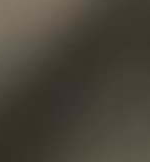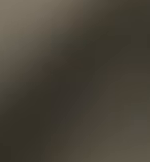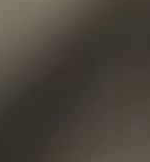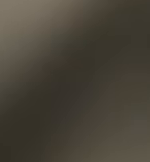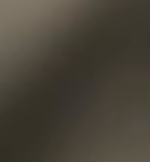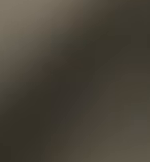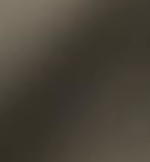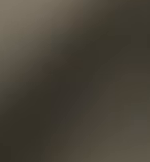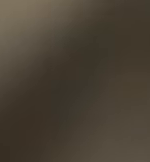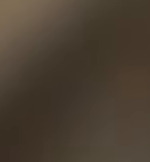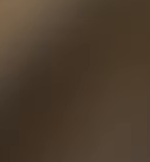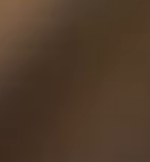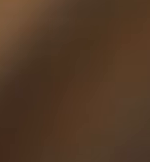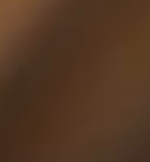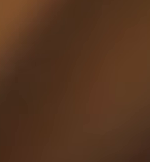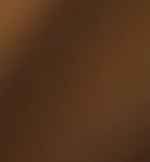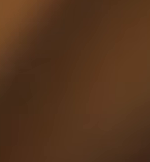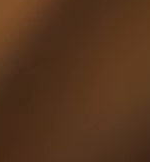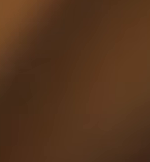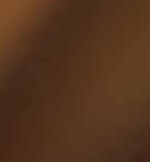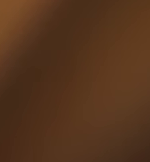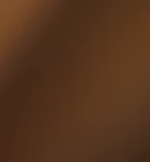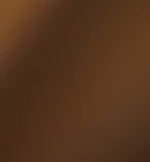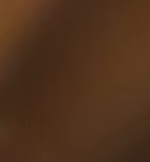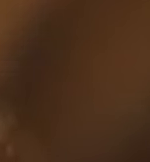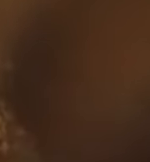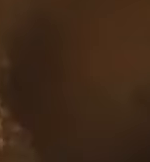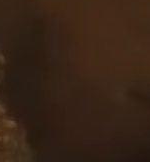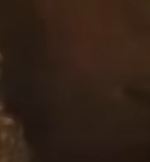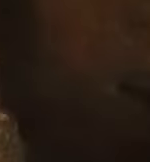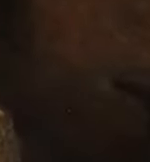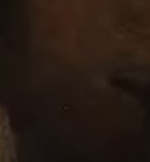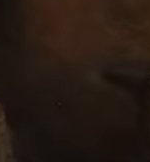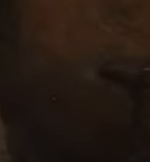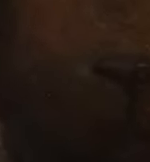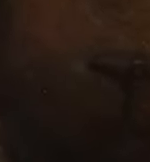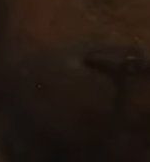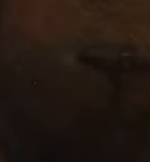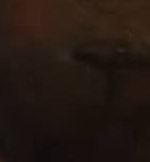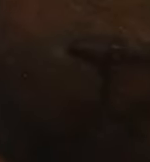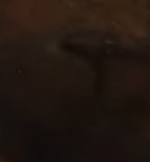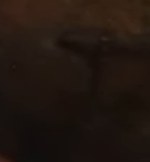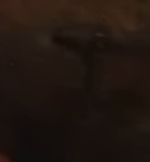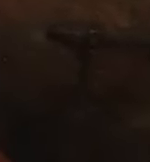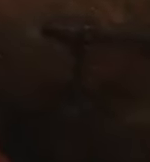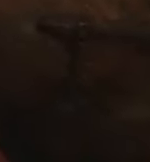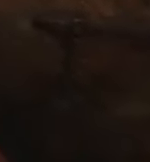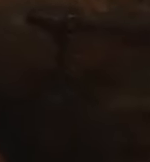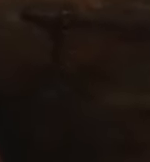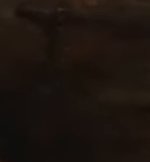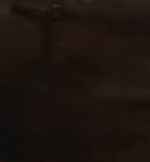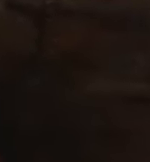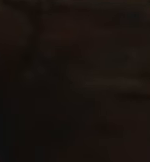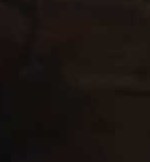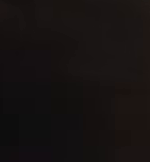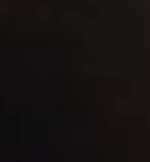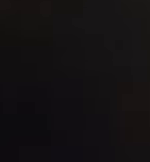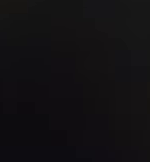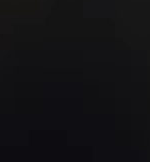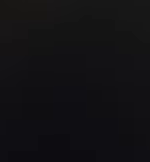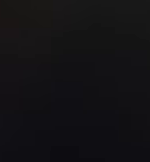las deudas. Falleció el 4 de octubre de 1669 y hoy en día su muerte sigue siendo un misterio para los